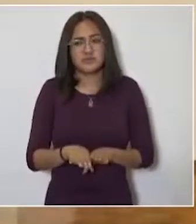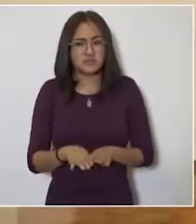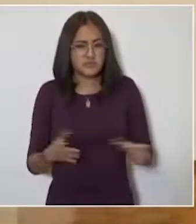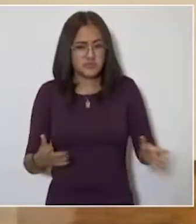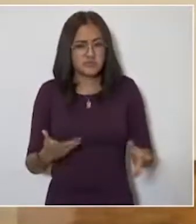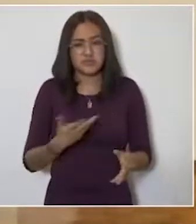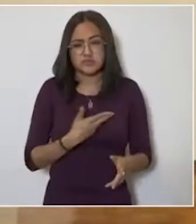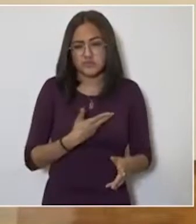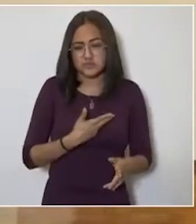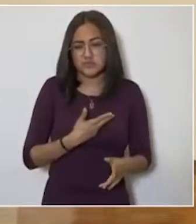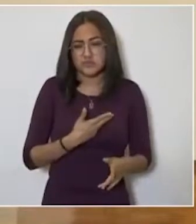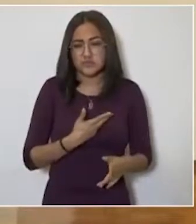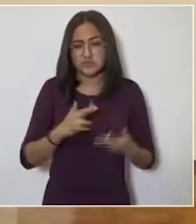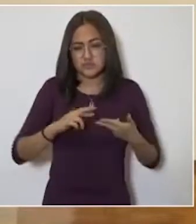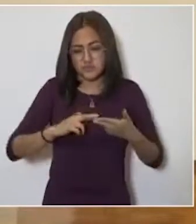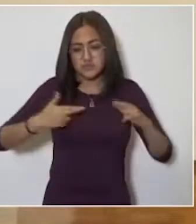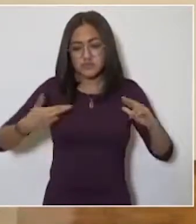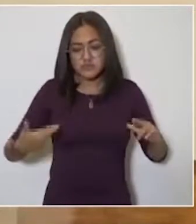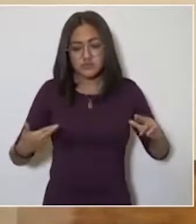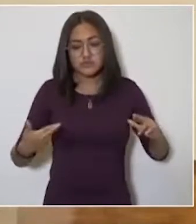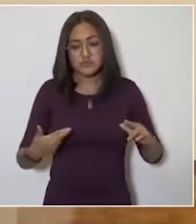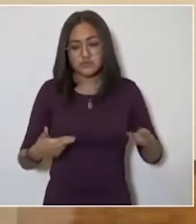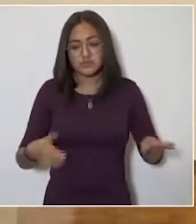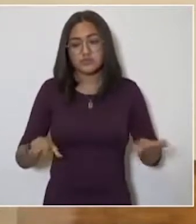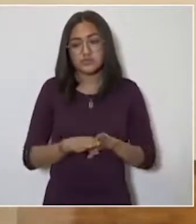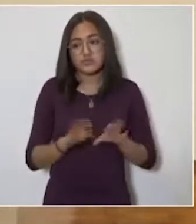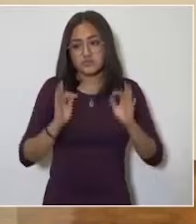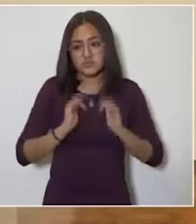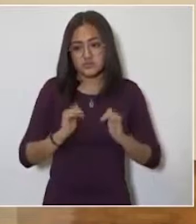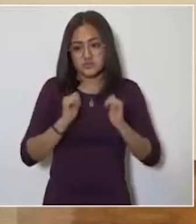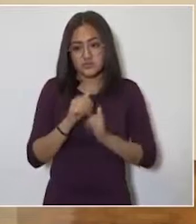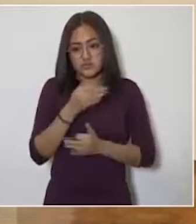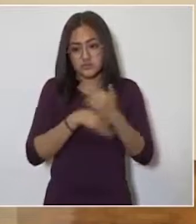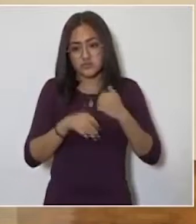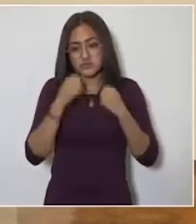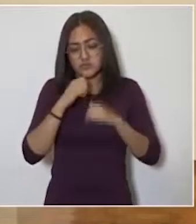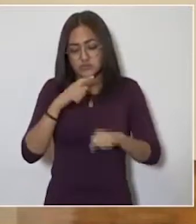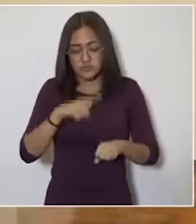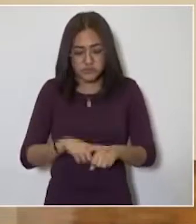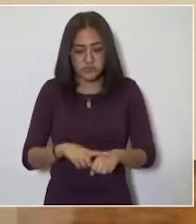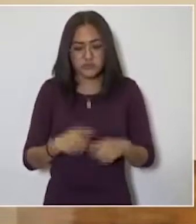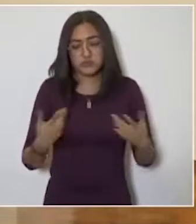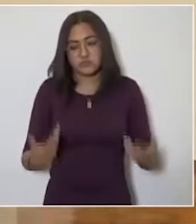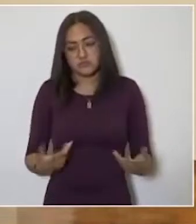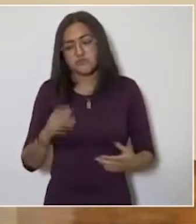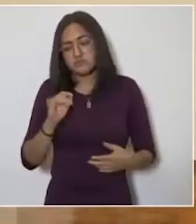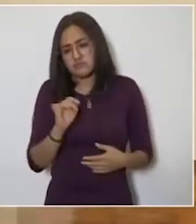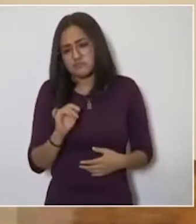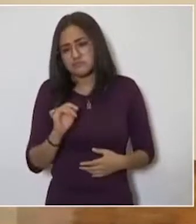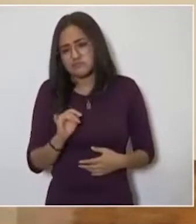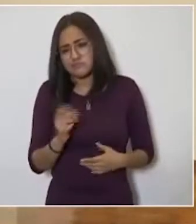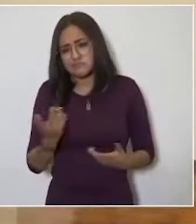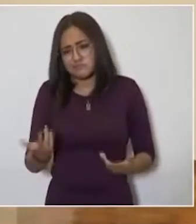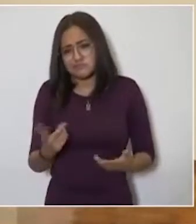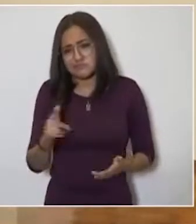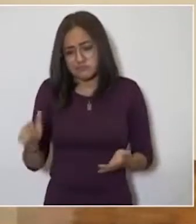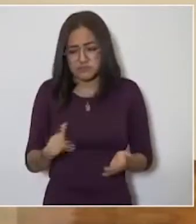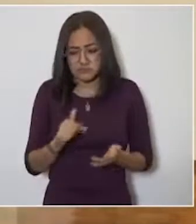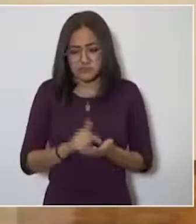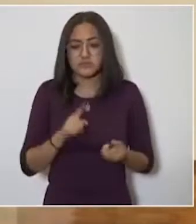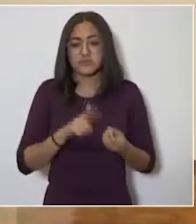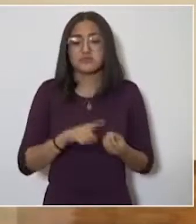que mantener una relación de tranquilidad con la sociedad entonces si hay lugares donde